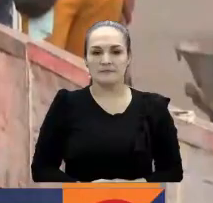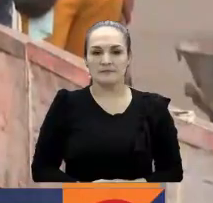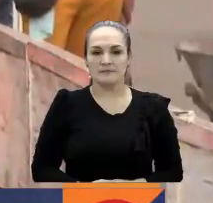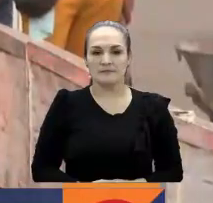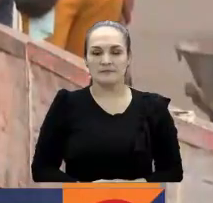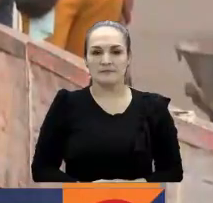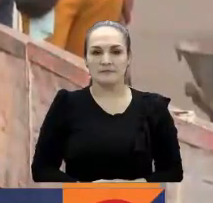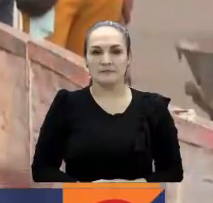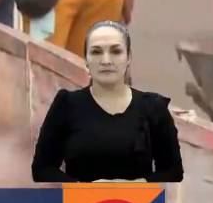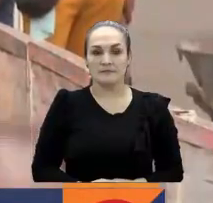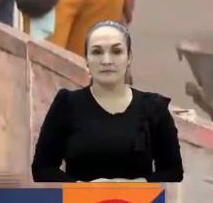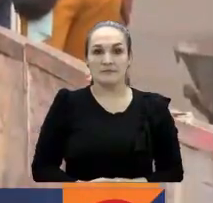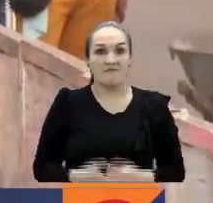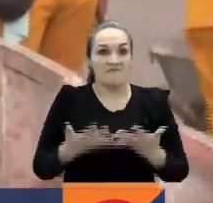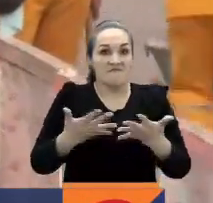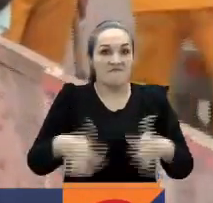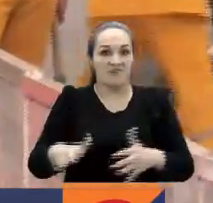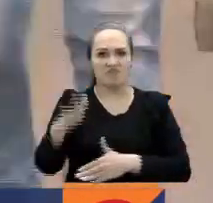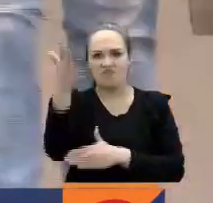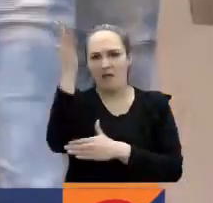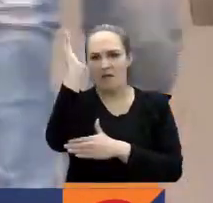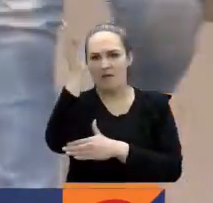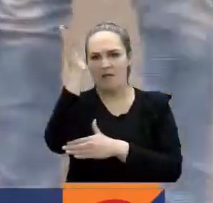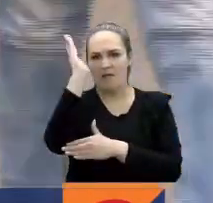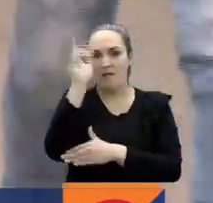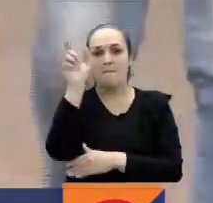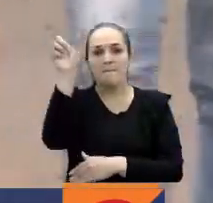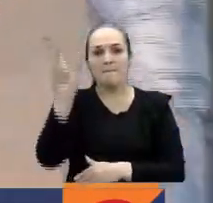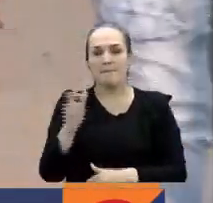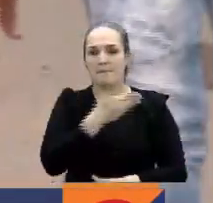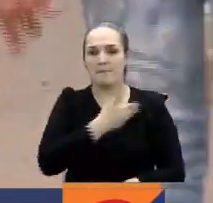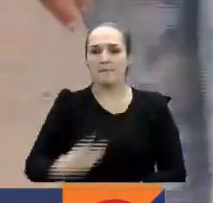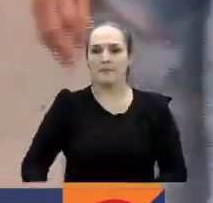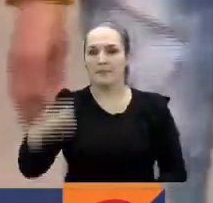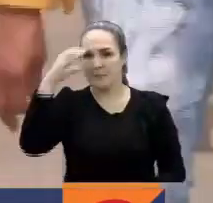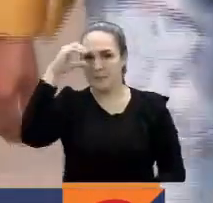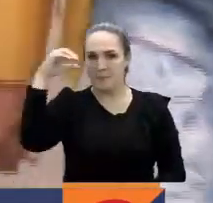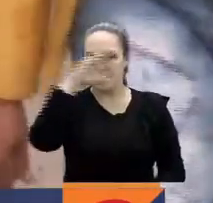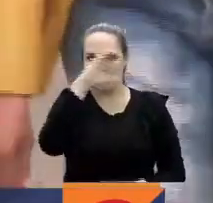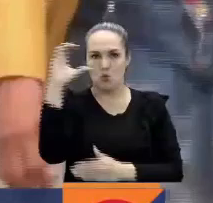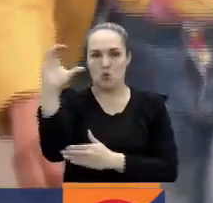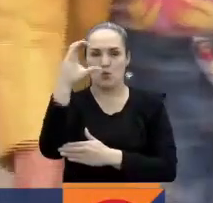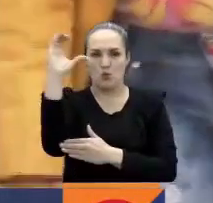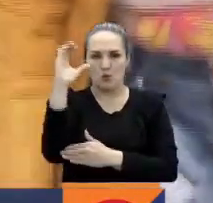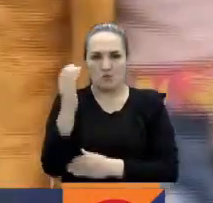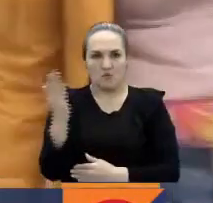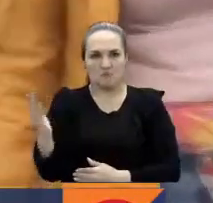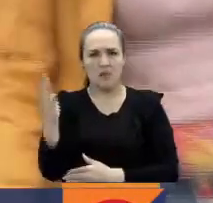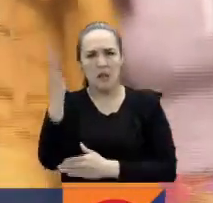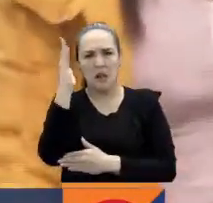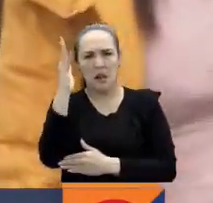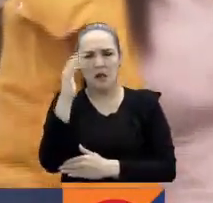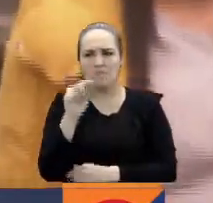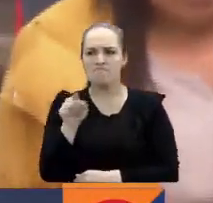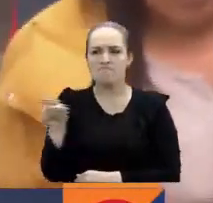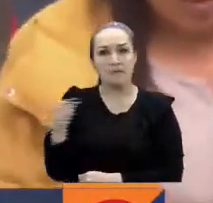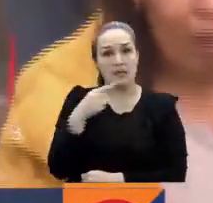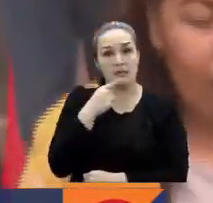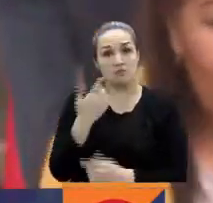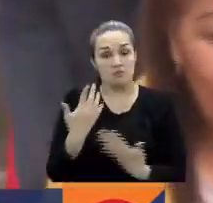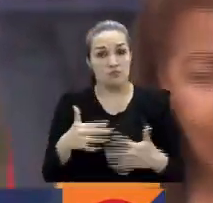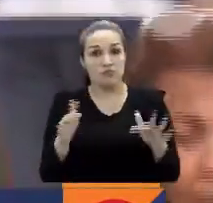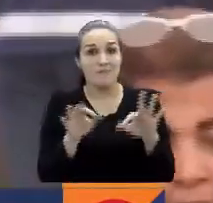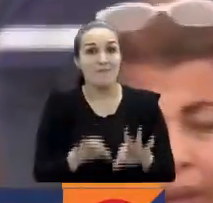En este momento acaba de finalizar su intervención el presidente de la República, Gustavo Petro, destacando que este es un hecho que